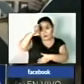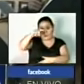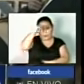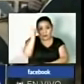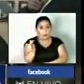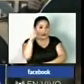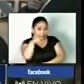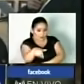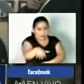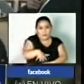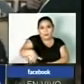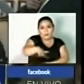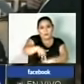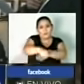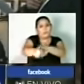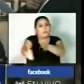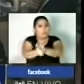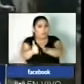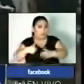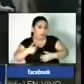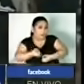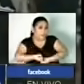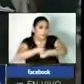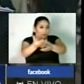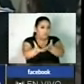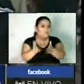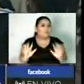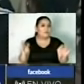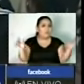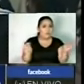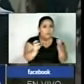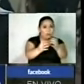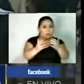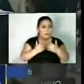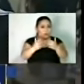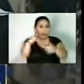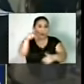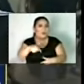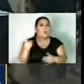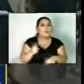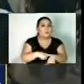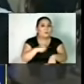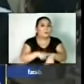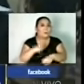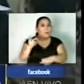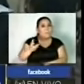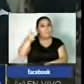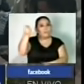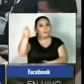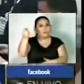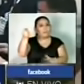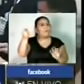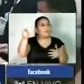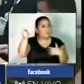Asamblea Legislativa. De momento quiero comentarles que la sesión plenaria está en pausa debido a que